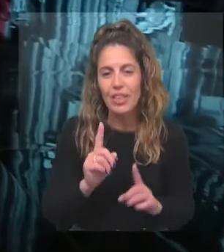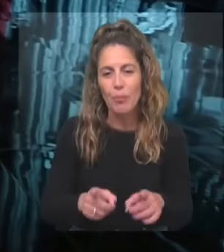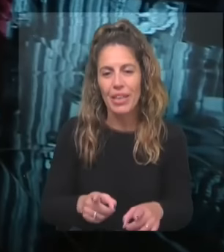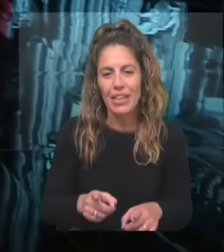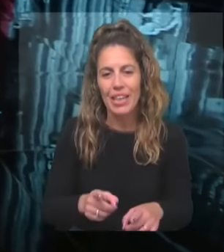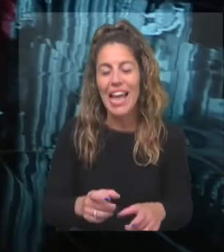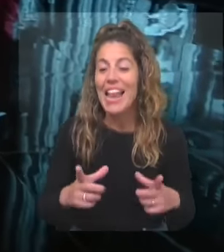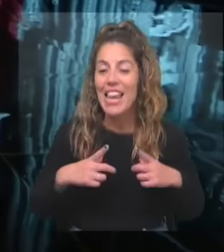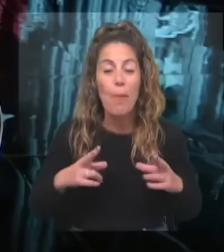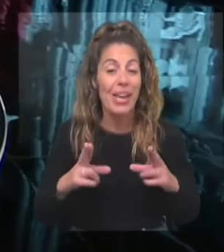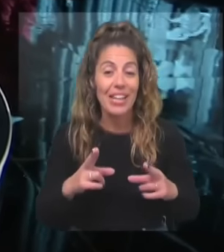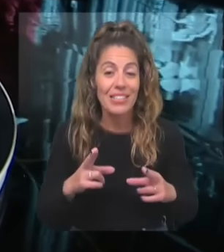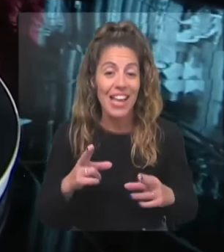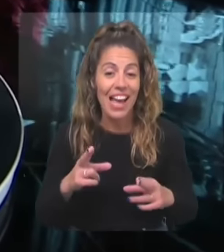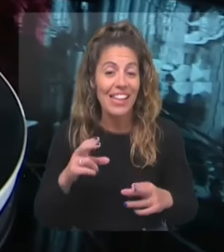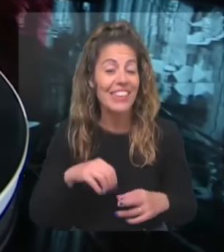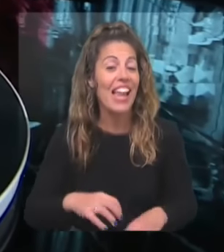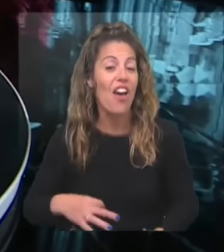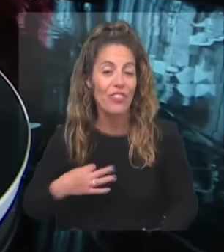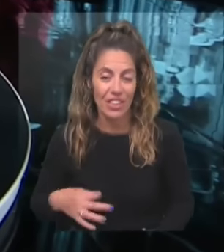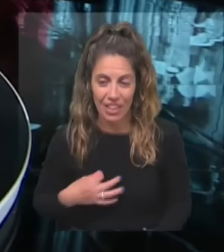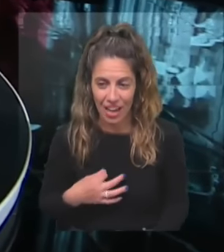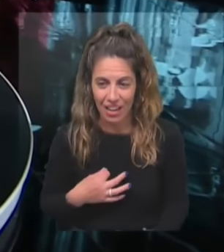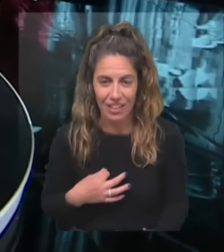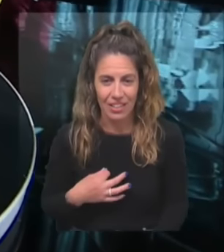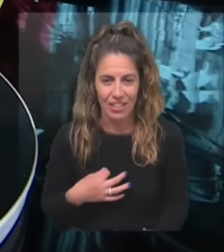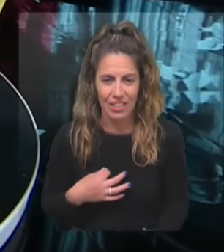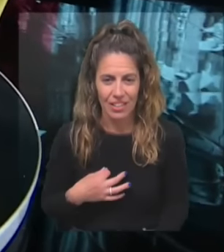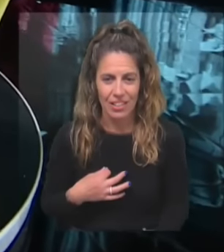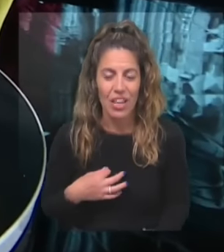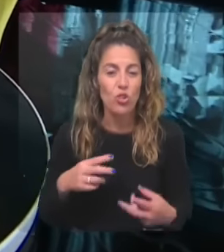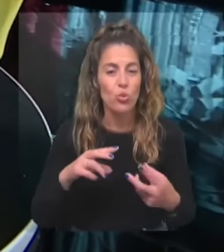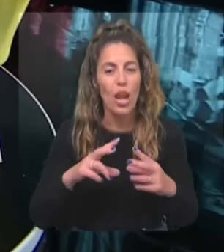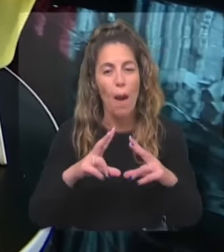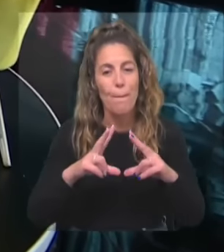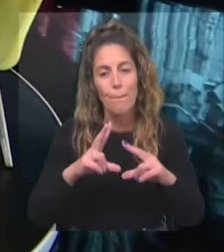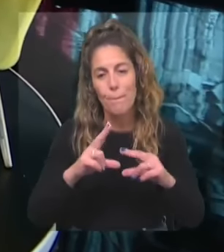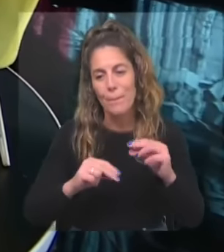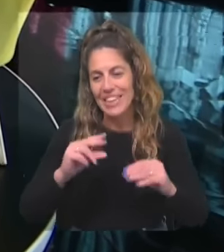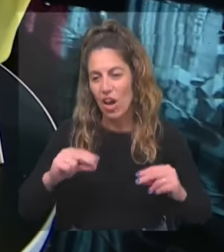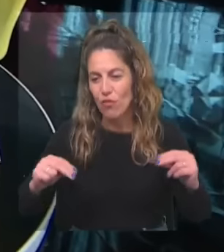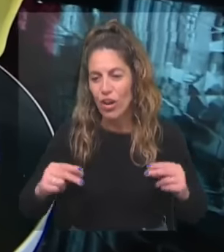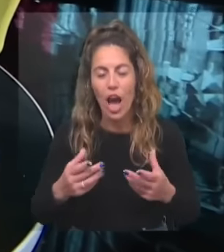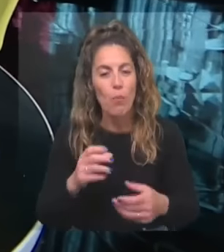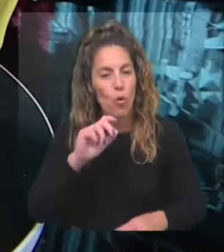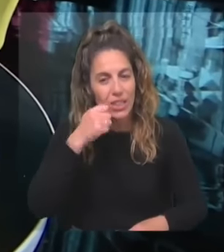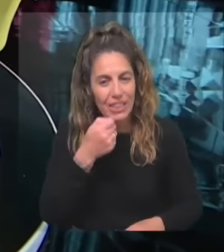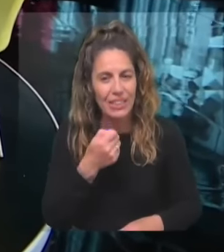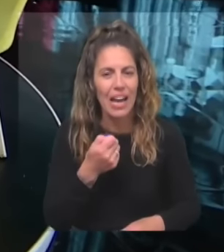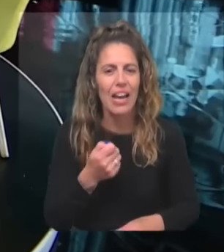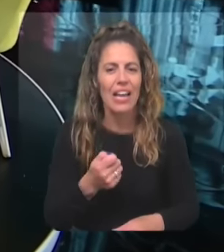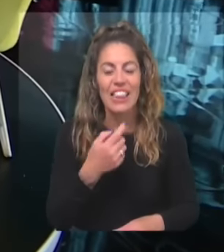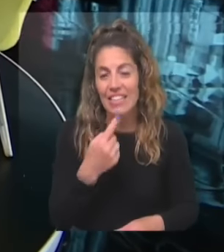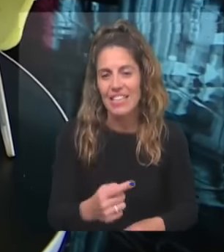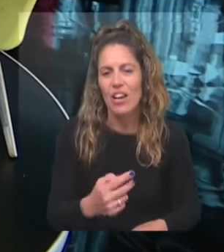la esperanza está la vida. Él usaba una metáfora muy, muy linda, dice que había tres llamitas, que eran las tres